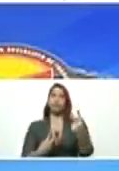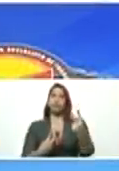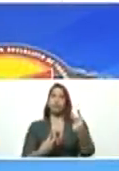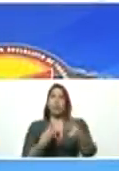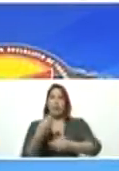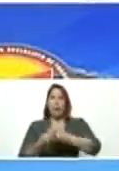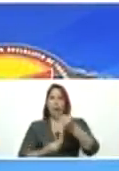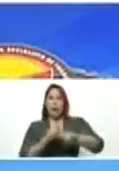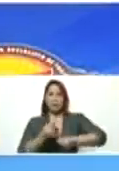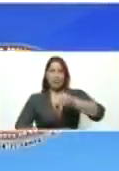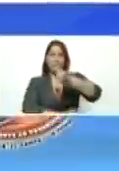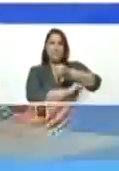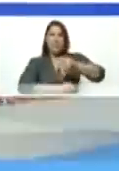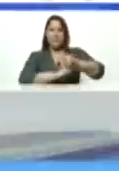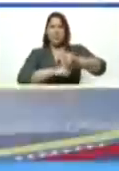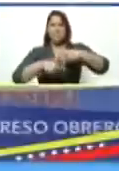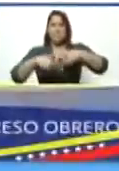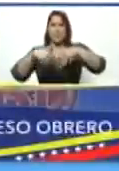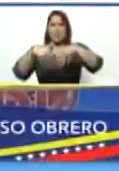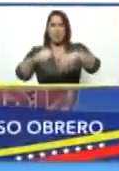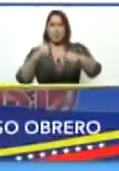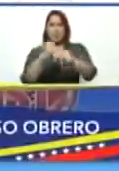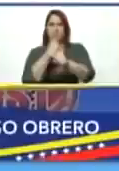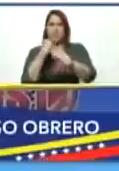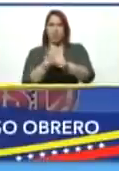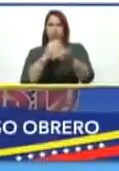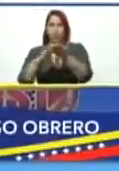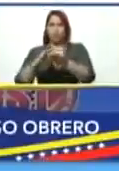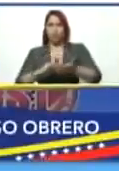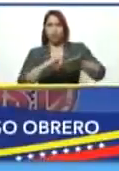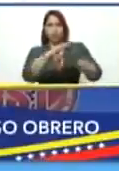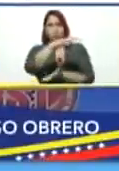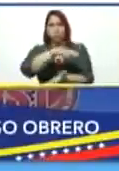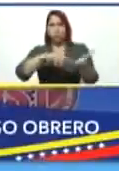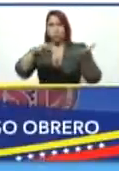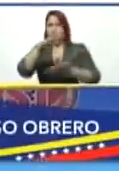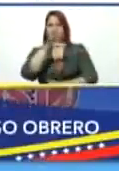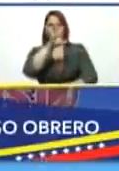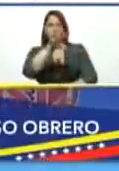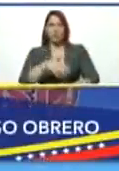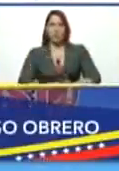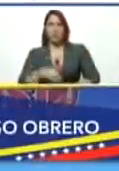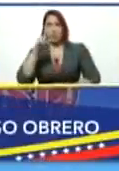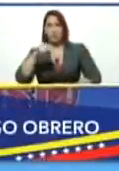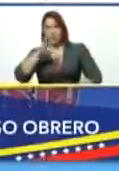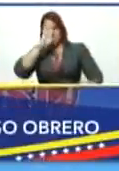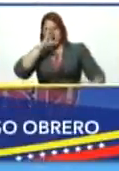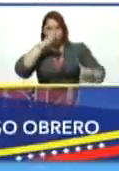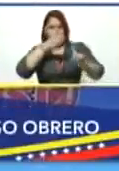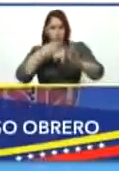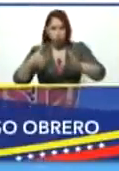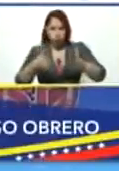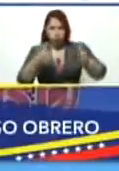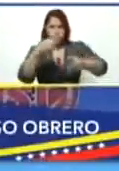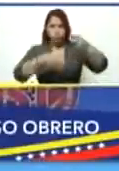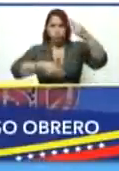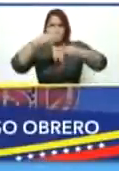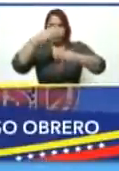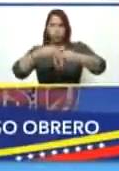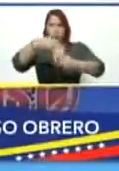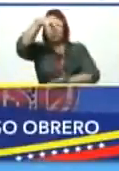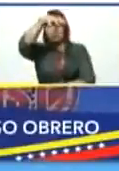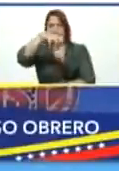militantes de la clase obrera para la solución de los problemas del país y para enrumbar la construcción del